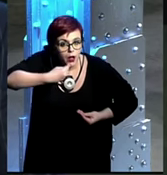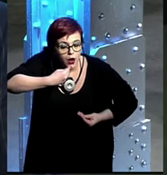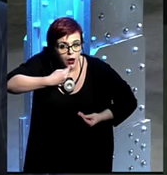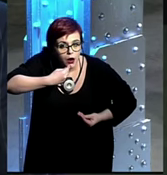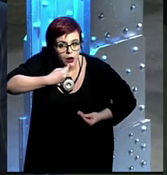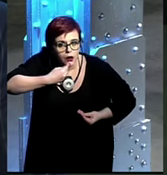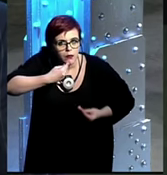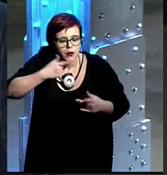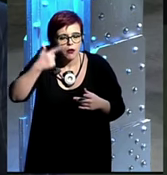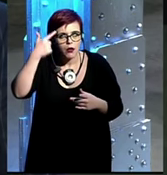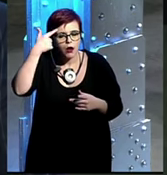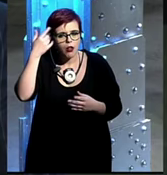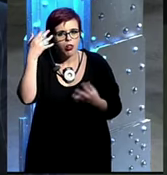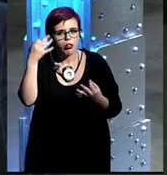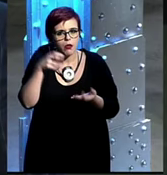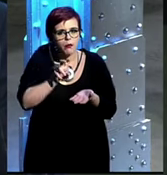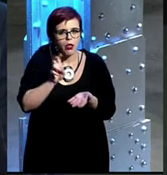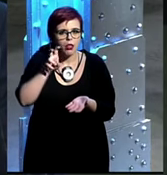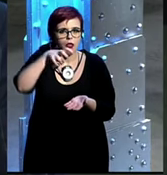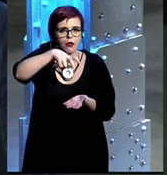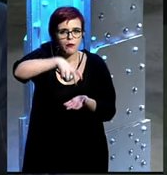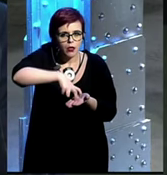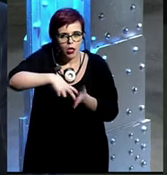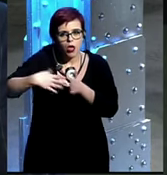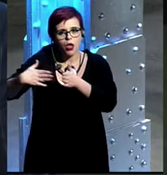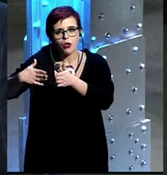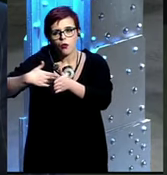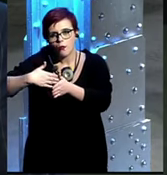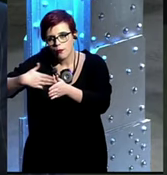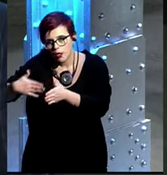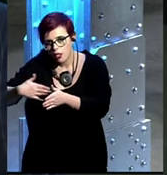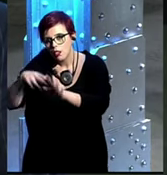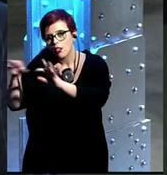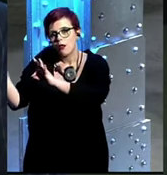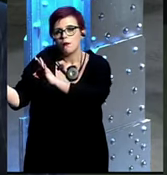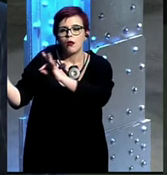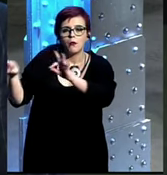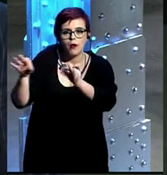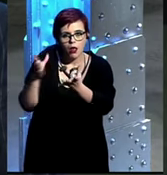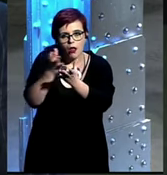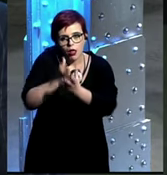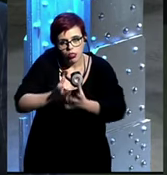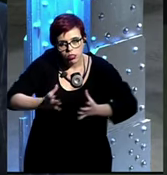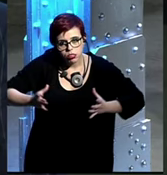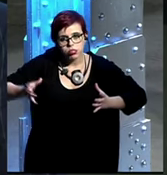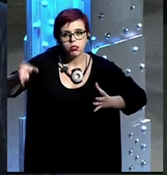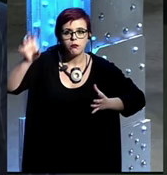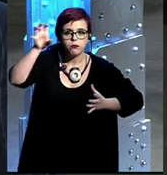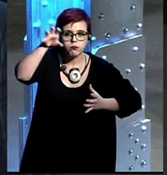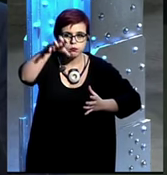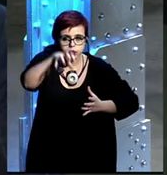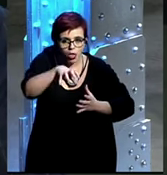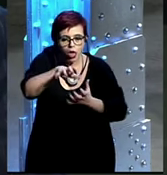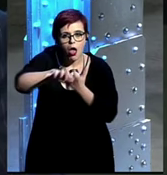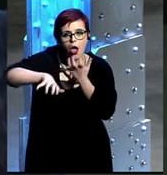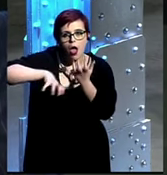eso debería ir a la cocina, sacar la comida, ponerla en un plato, cortarla,